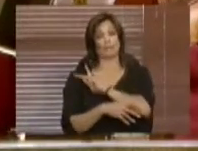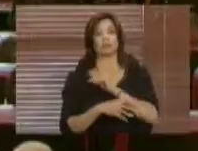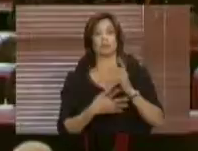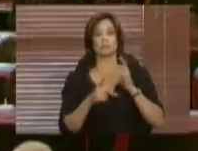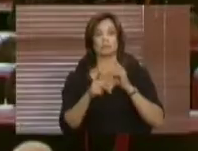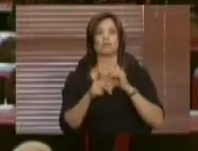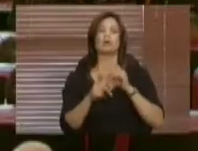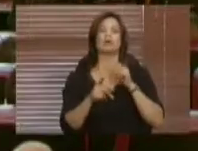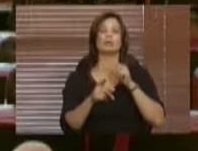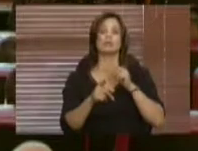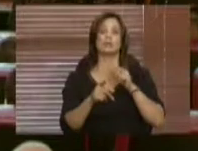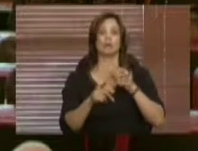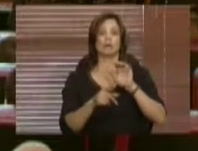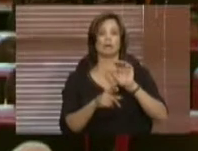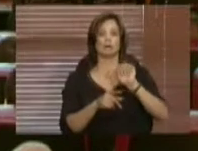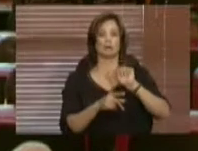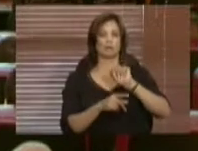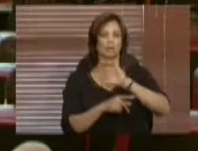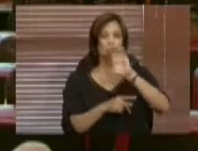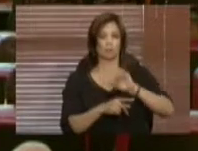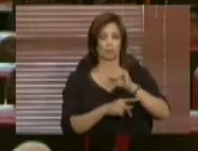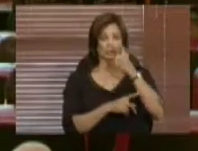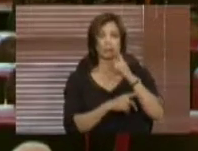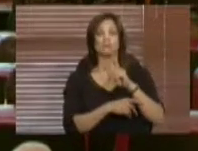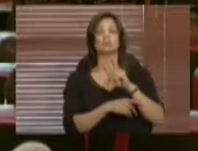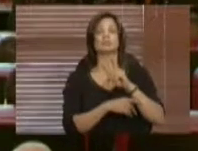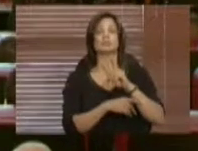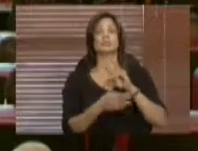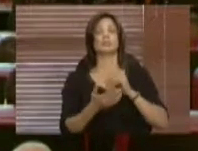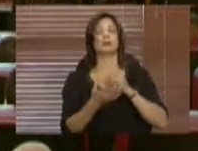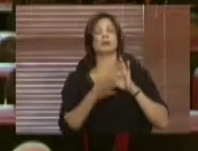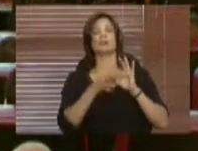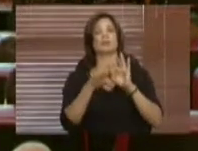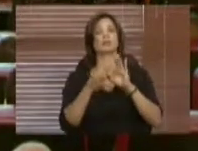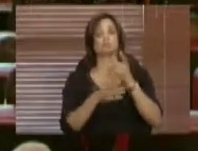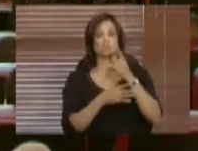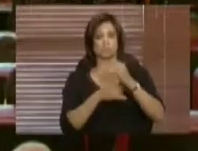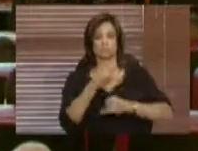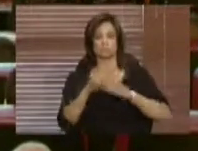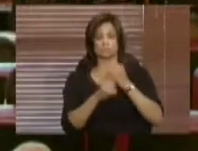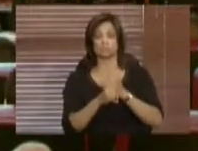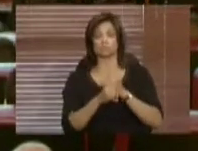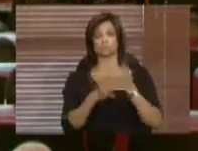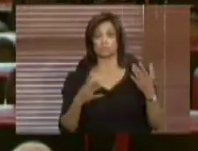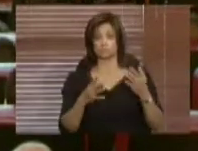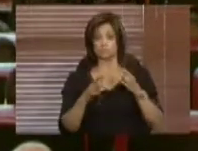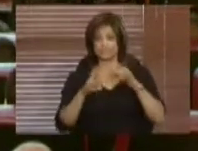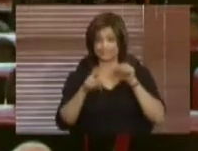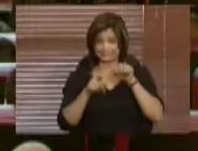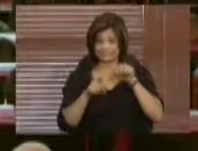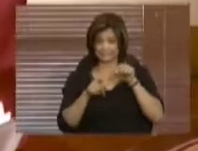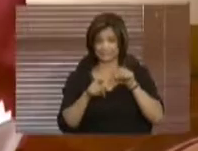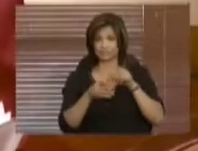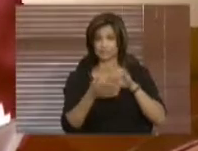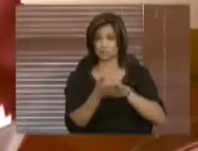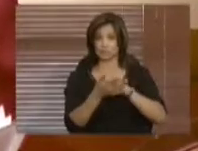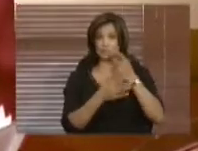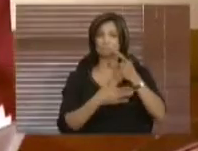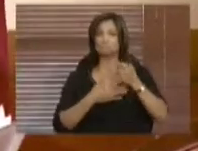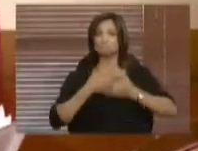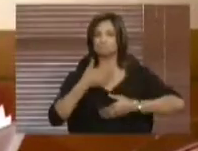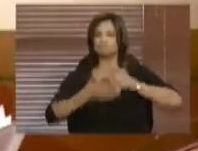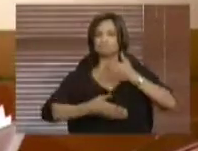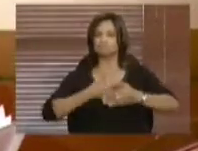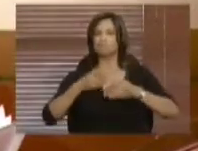Agencia Española de Cooperación Internacional. Este sistema nos ha permitido sistematizar